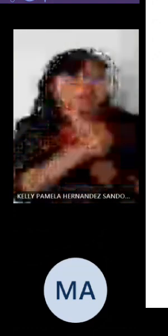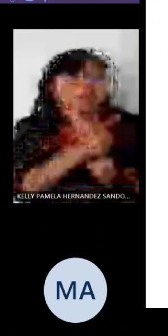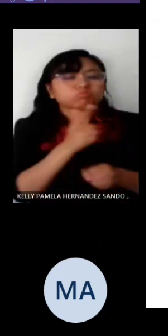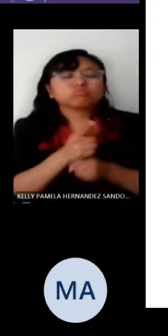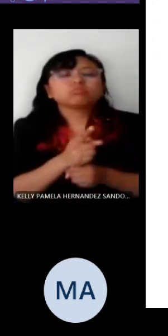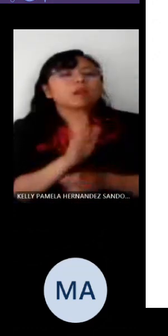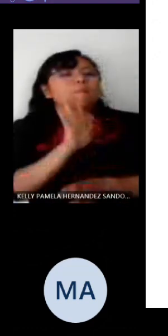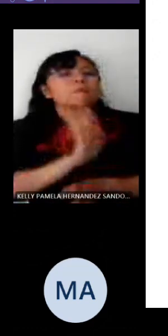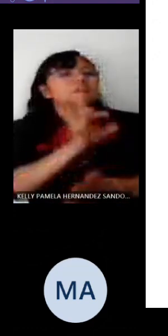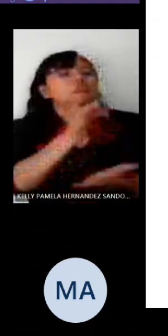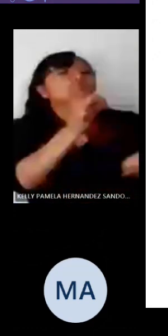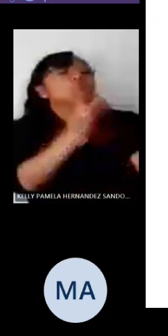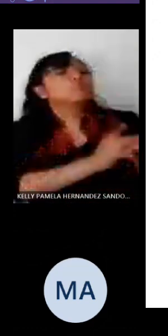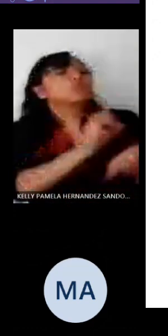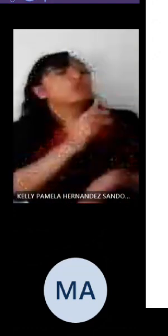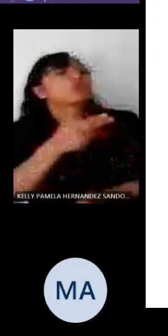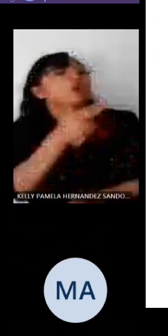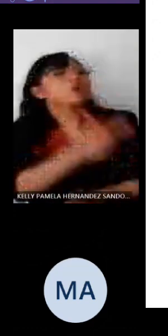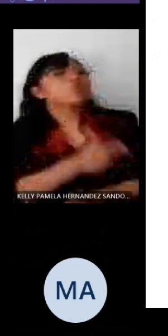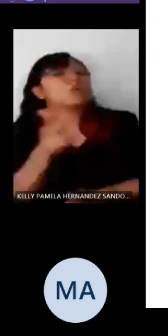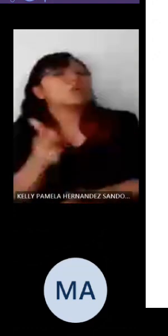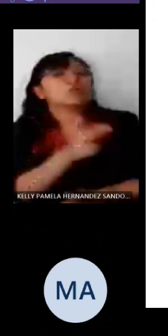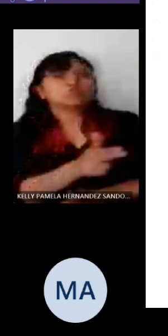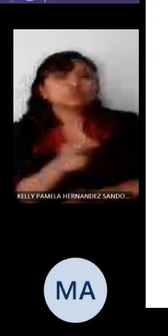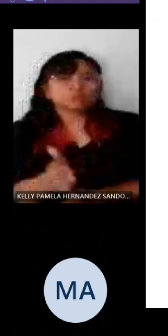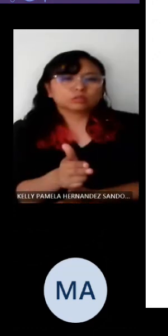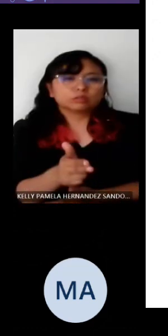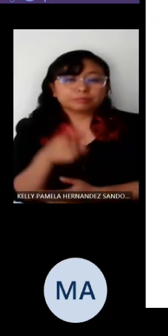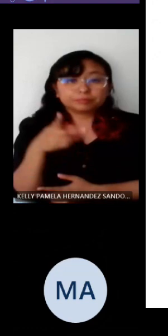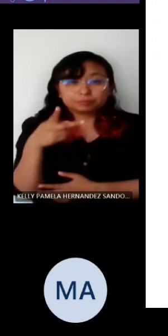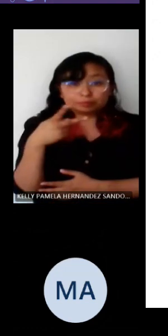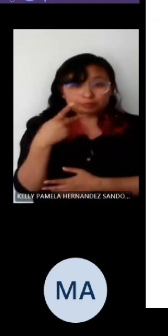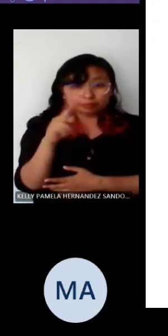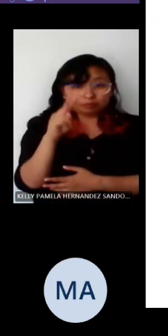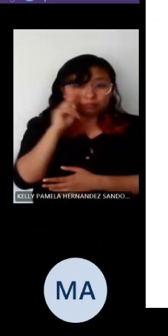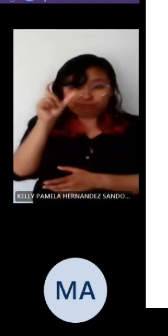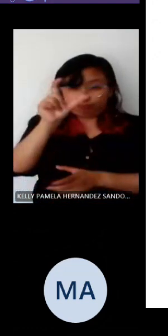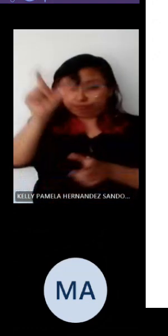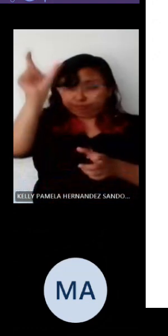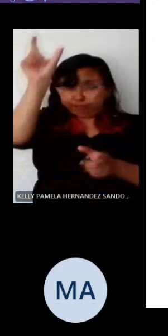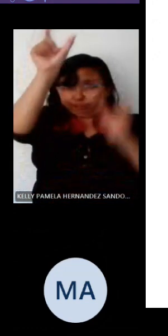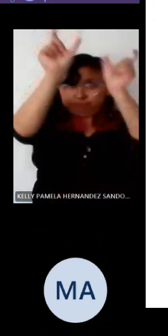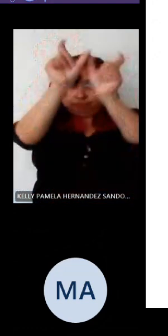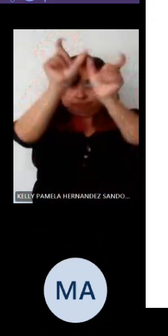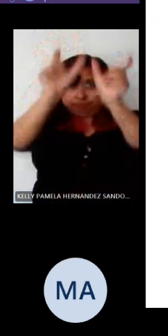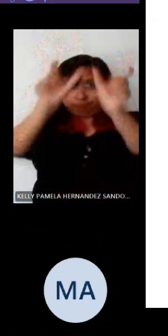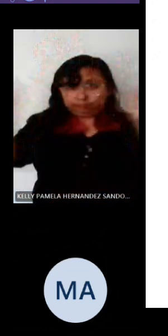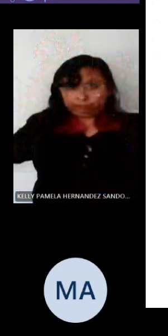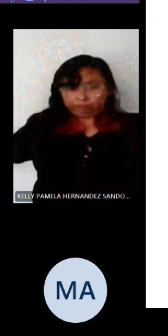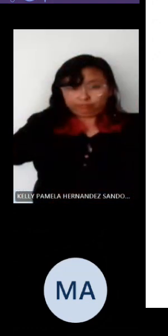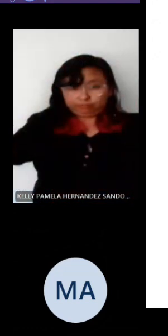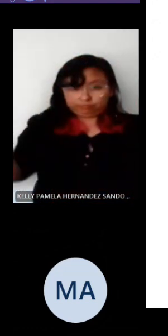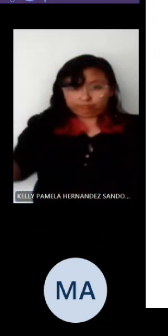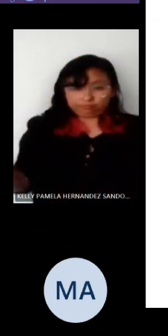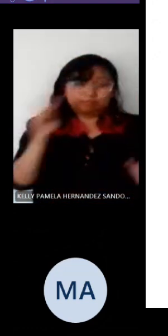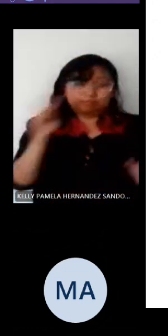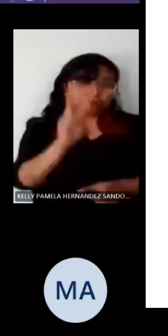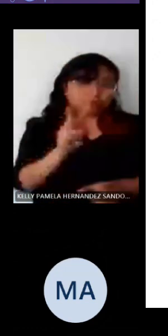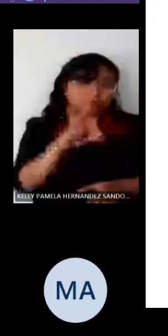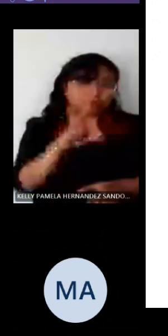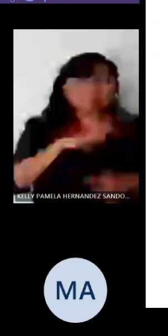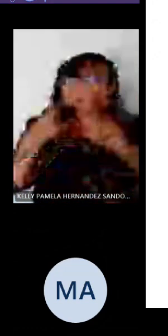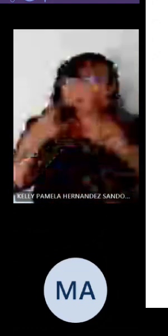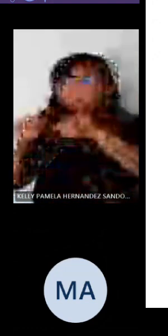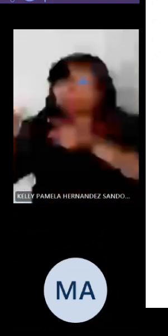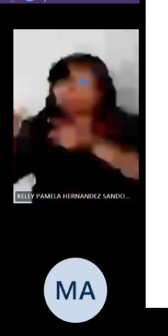una hipoacusia no sindrómica. Les pongo este esquema en donde podemos diferenciar los tipos de hipoacusia. Lo más